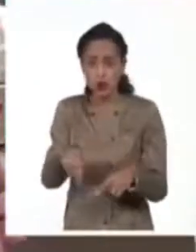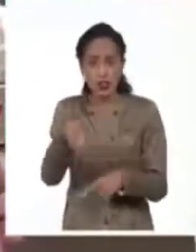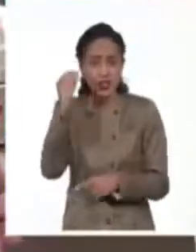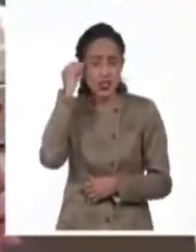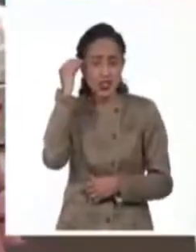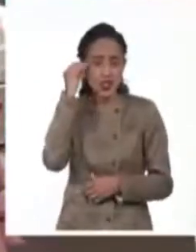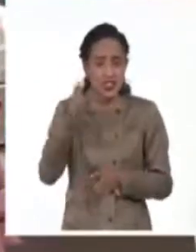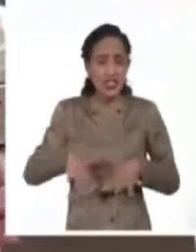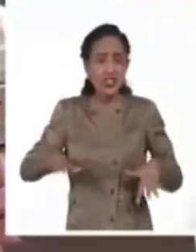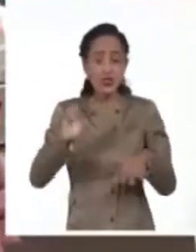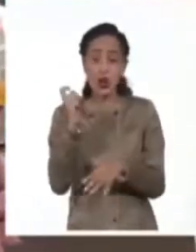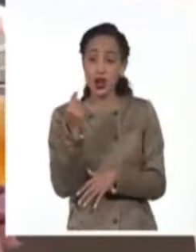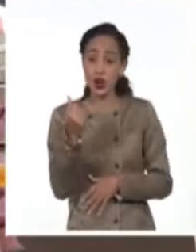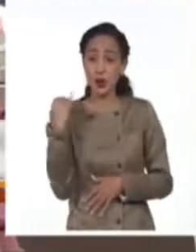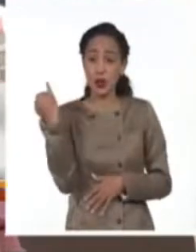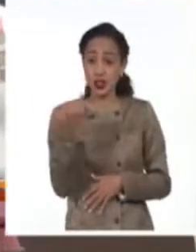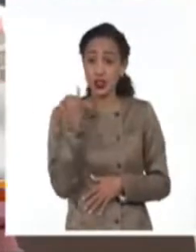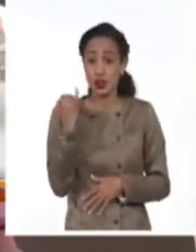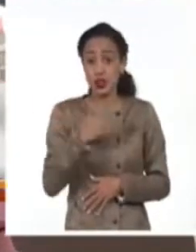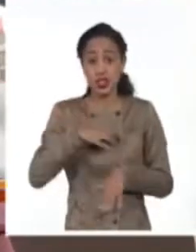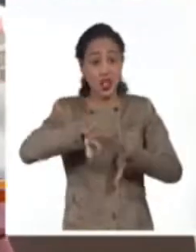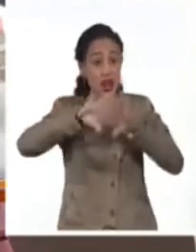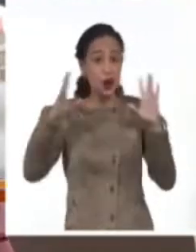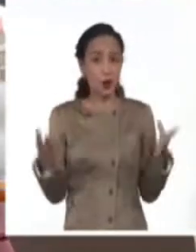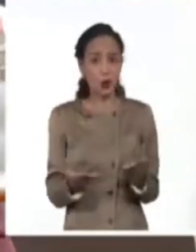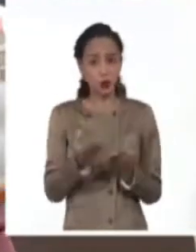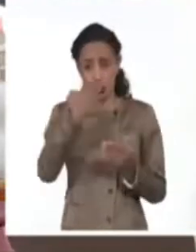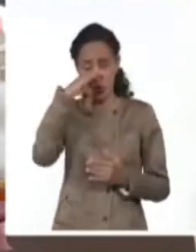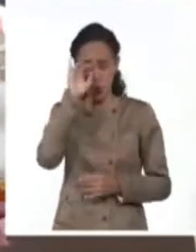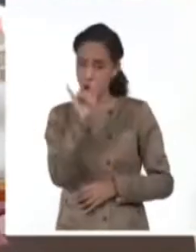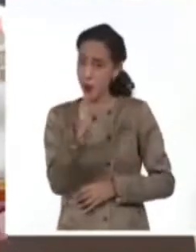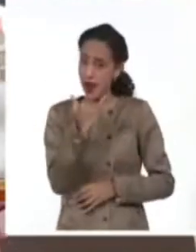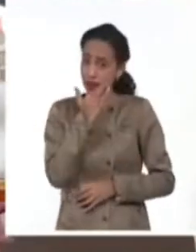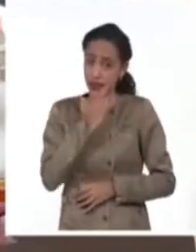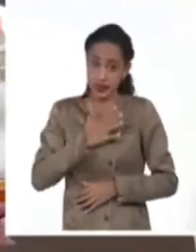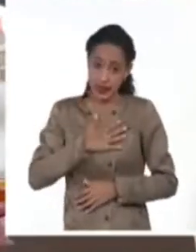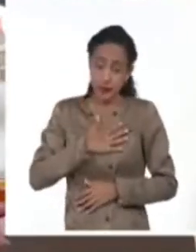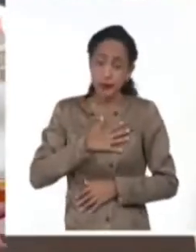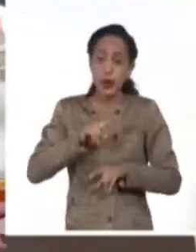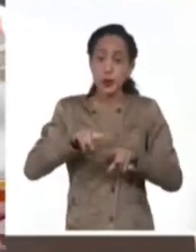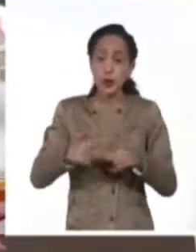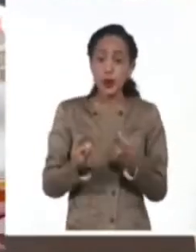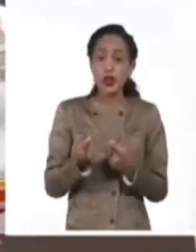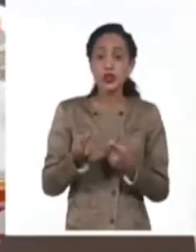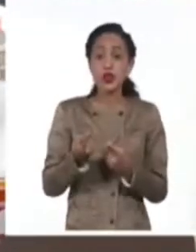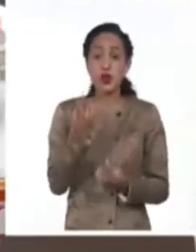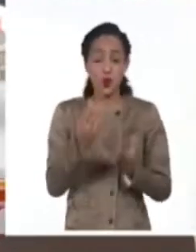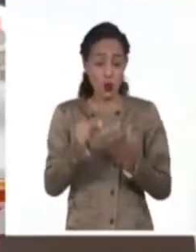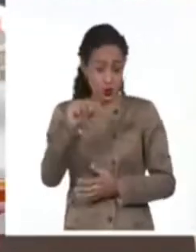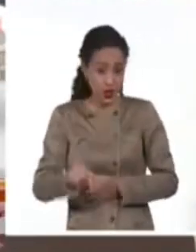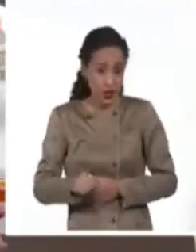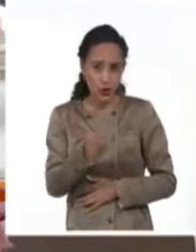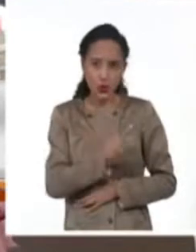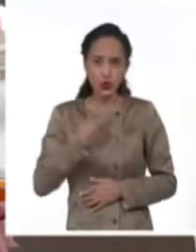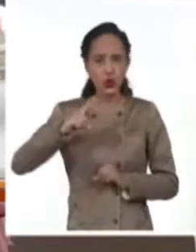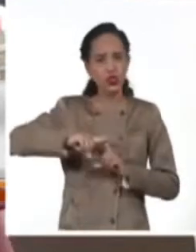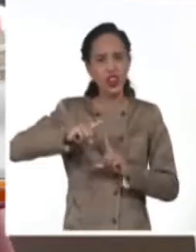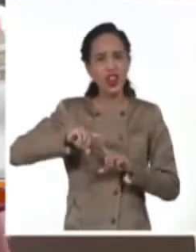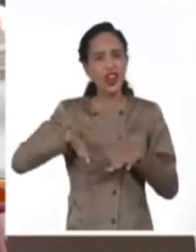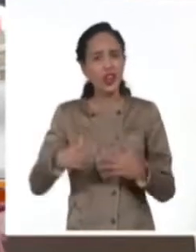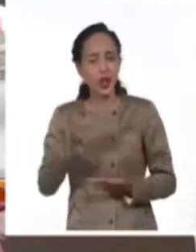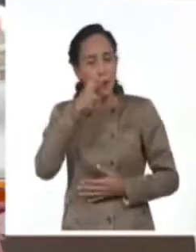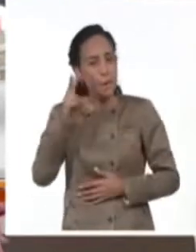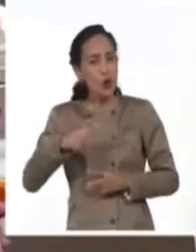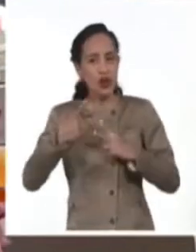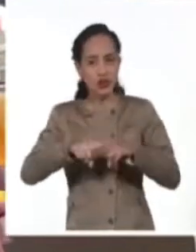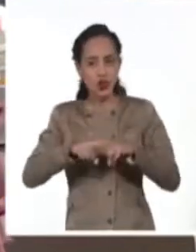internacional que en definitiva enfrenta el mundo y Cuba no está exenta de ella. Por tanto, los culinarios se han dado la tarea de buscar soluciones con